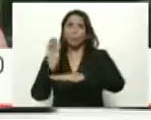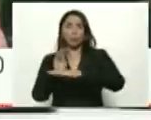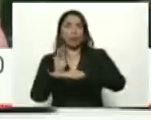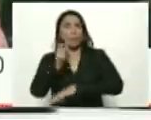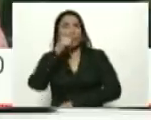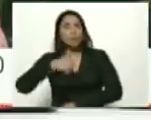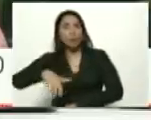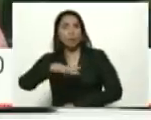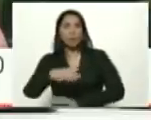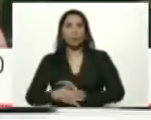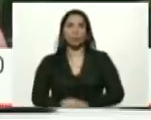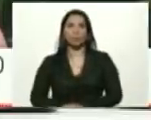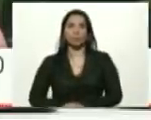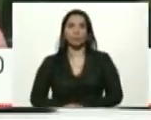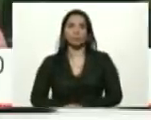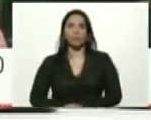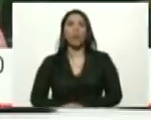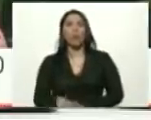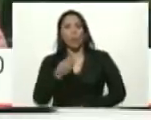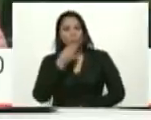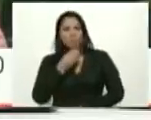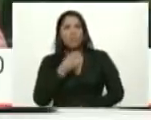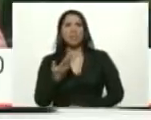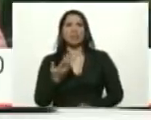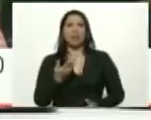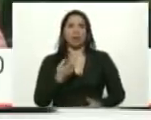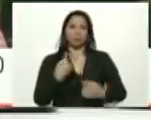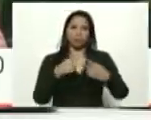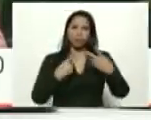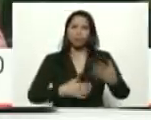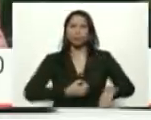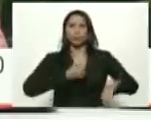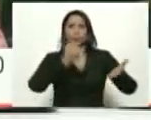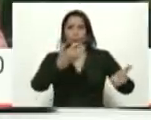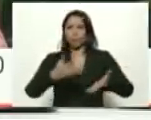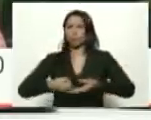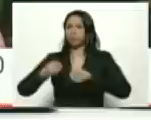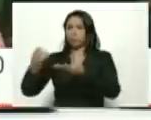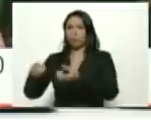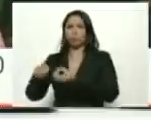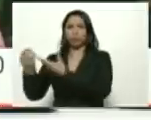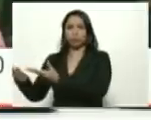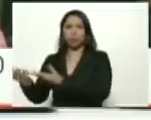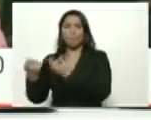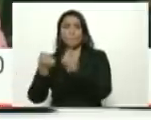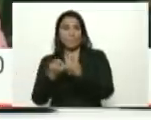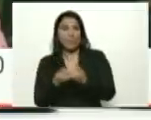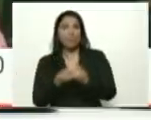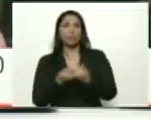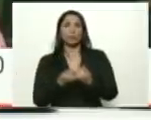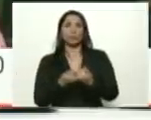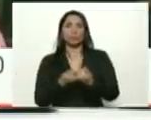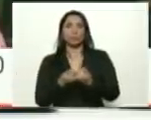pueblo, rubro por rubro, producto por producto, precio por